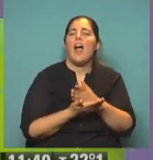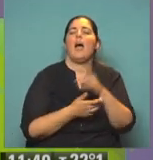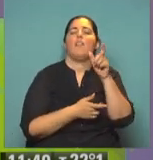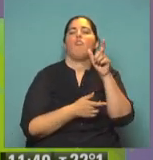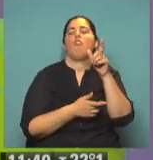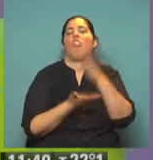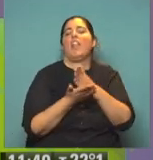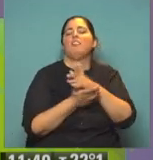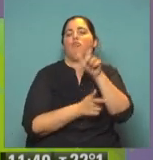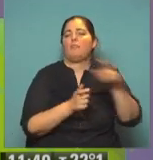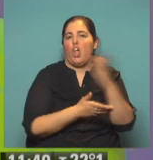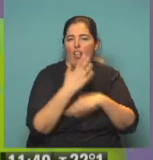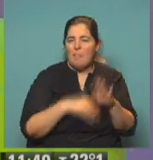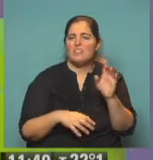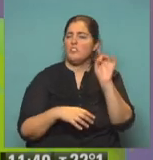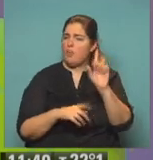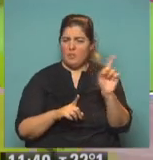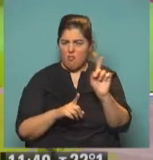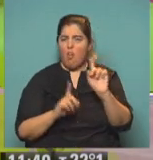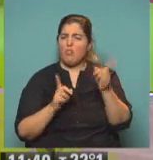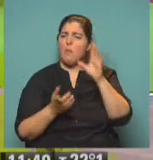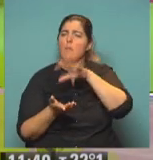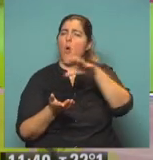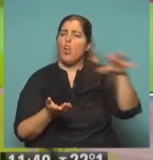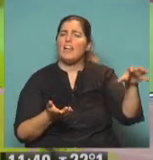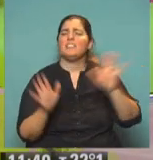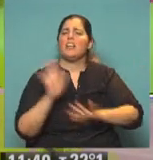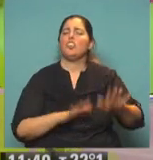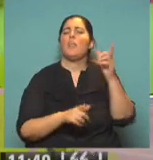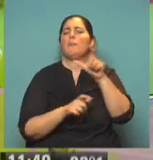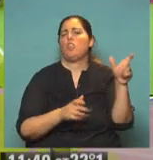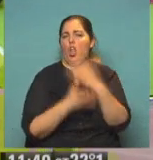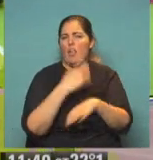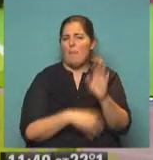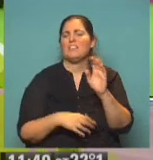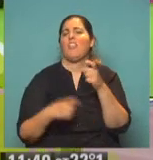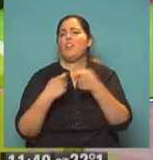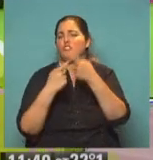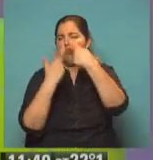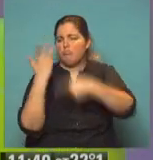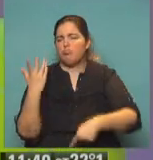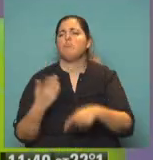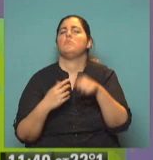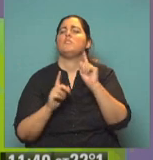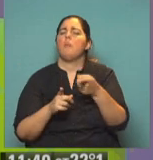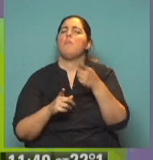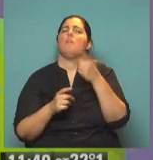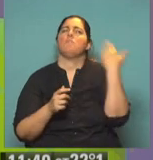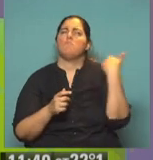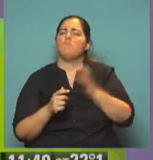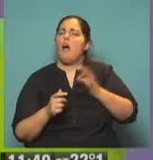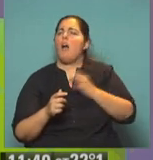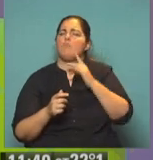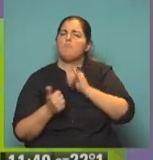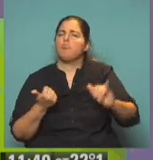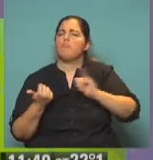con discapacidad, sino los propios movimientos sociales y organizaciones de personas con discapacidad han venido denunciando en estos